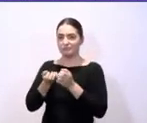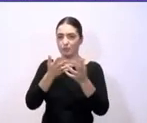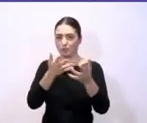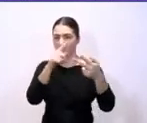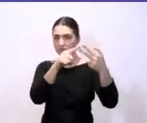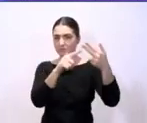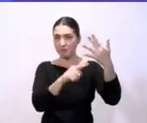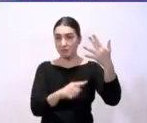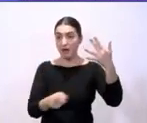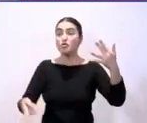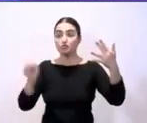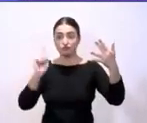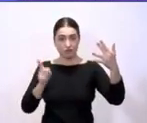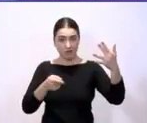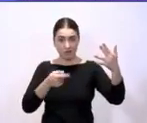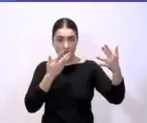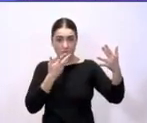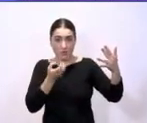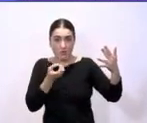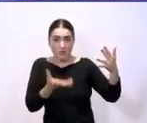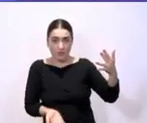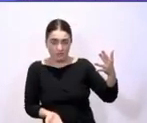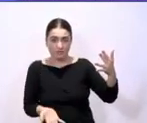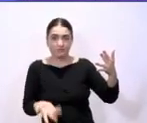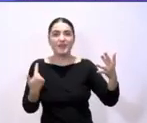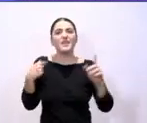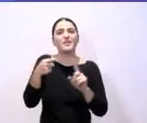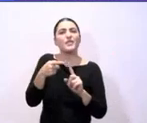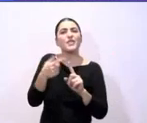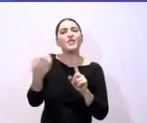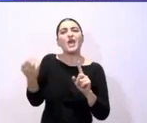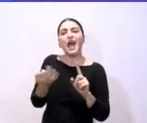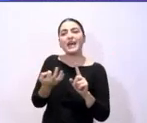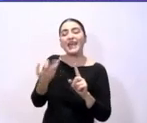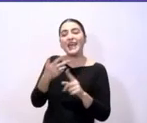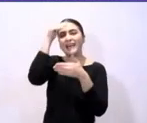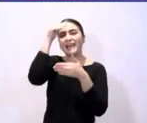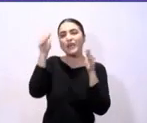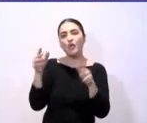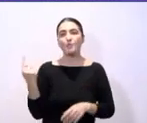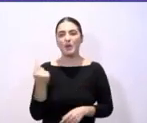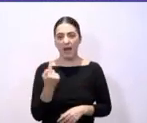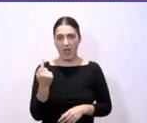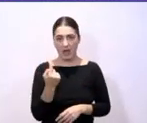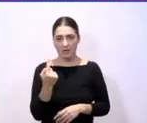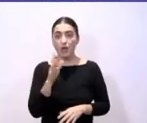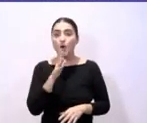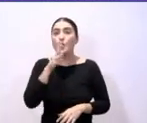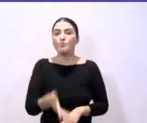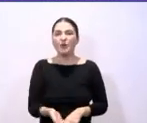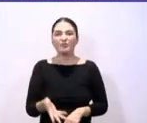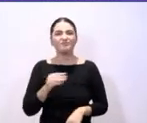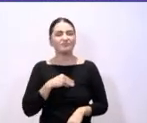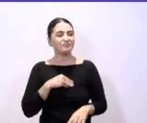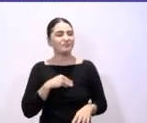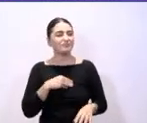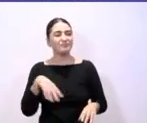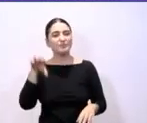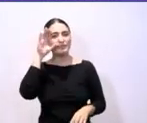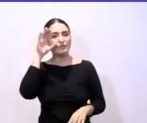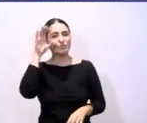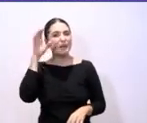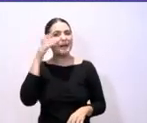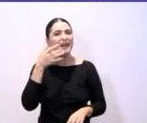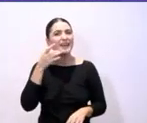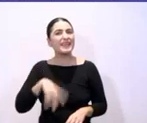sobradamente conoce. Y me voy a referir fundamentalmente a la atención primaria, porque realmente escuchaba al